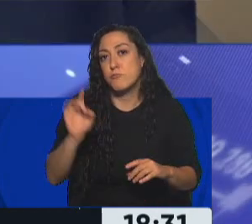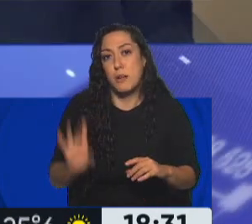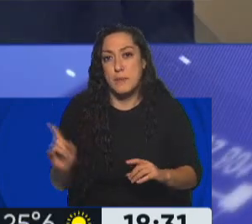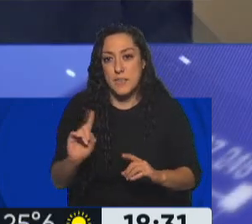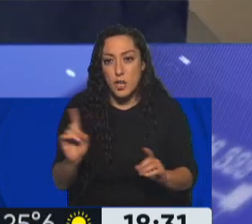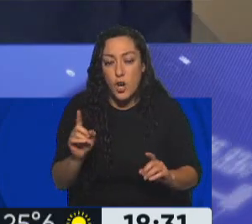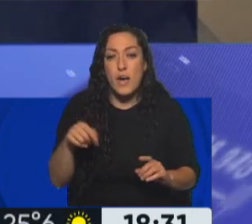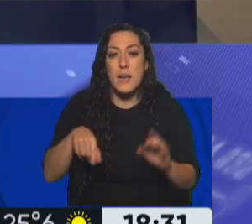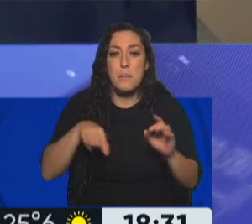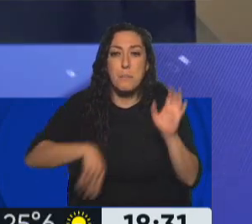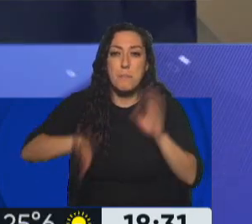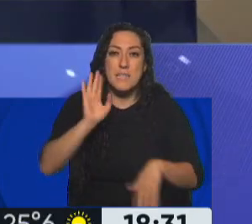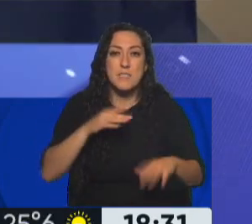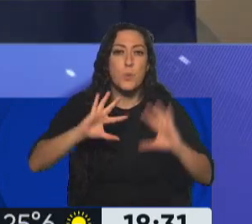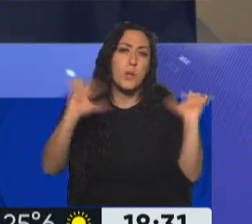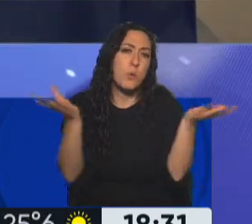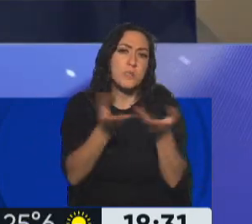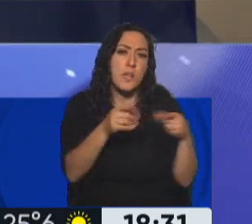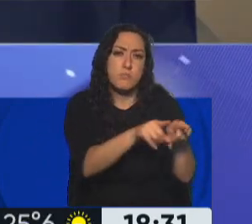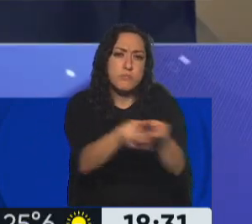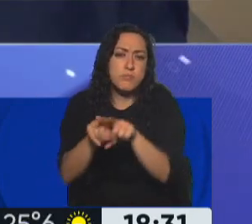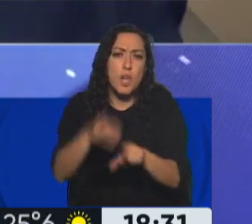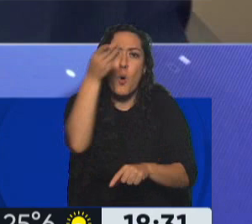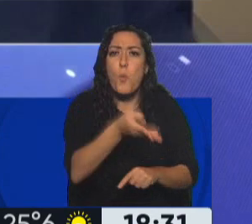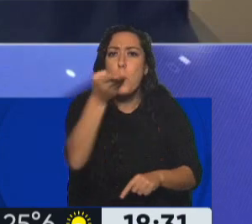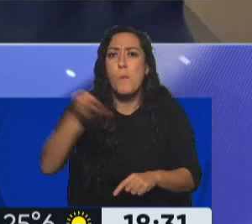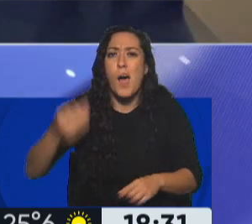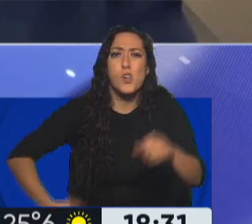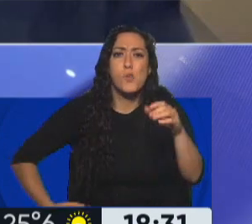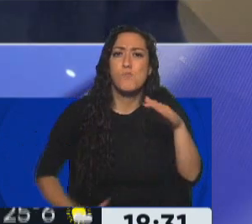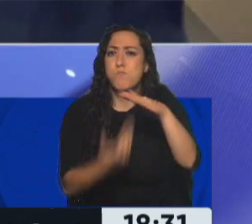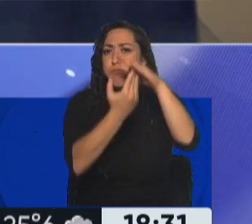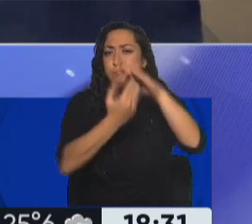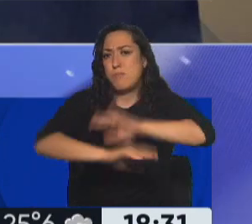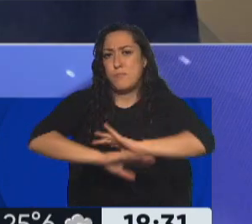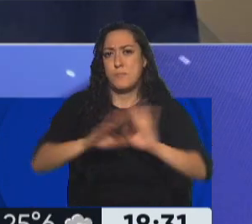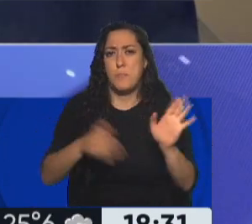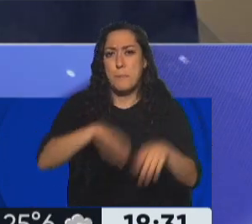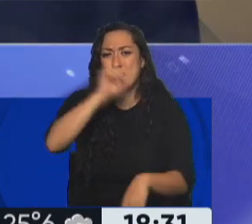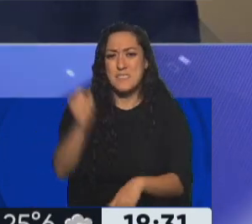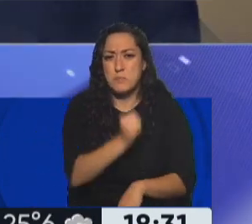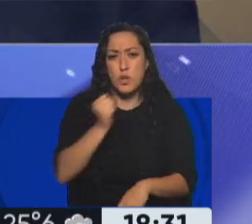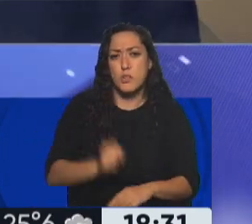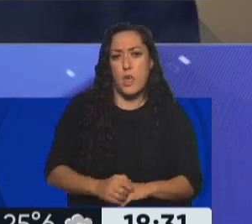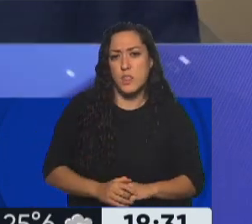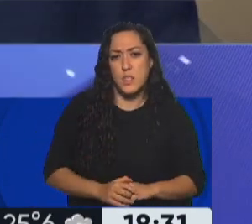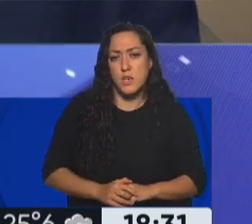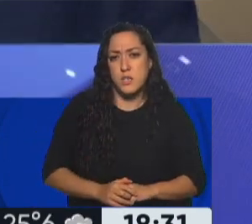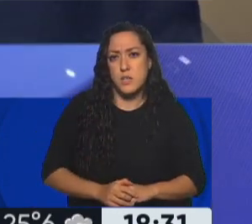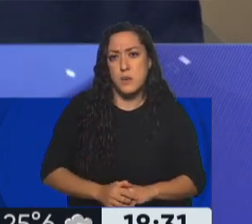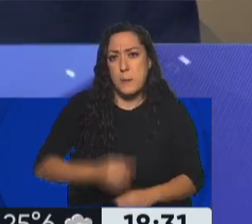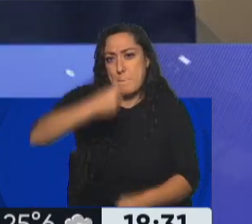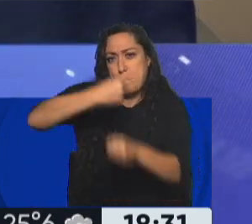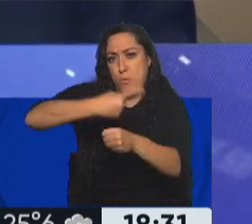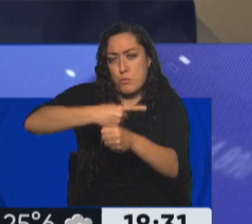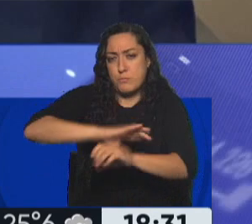la fraternidad universal, donde la dignidad humana es el valor más importante, ¿no? Y está sobre todo.